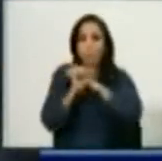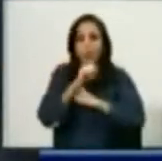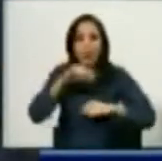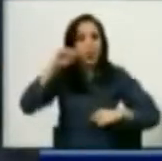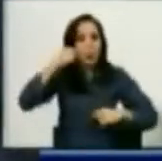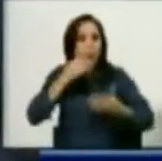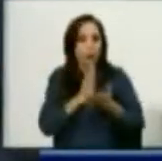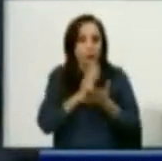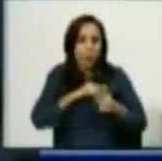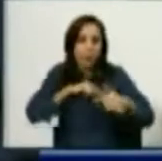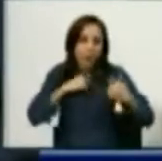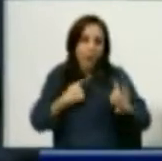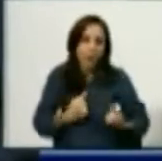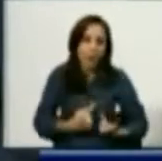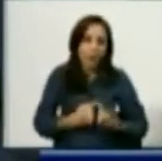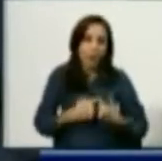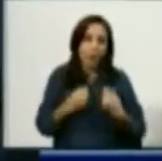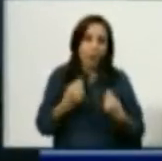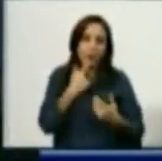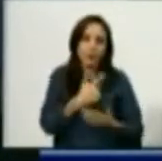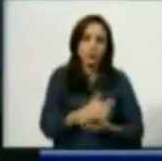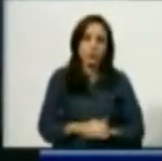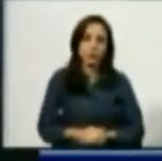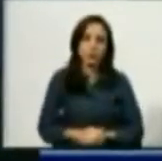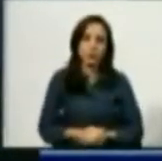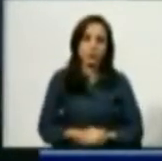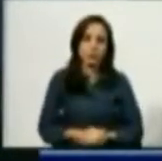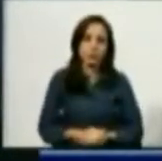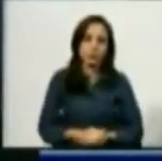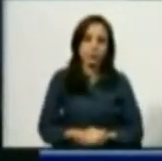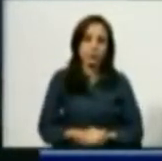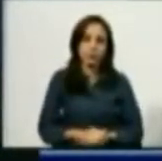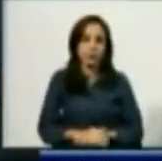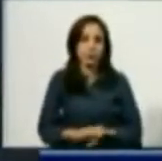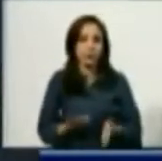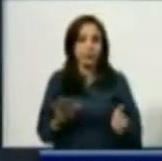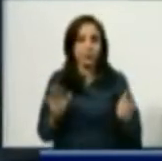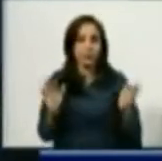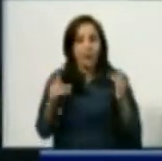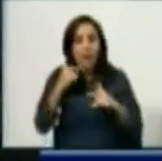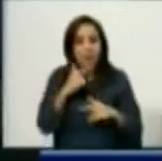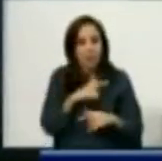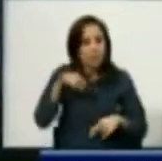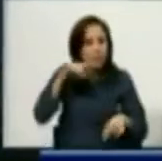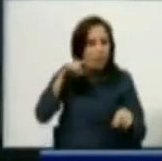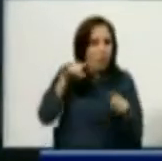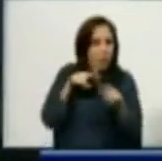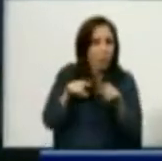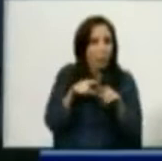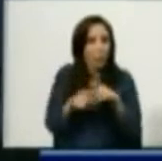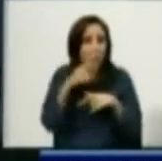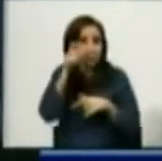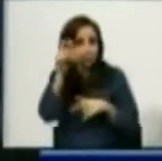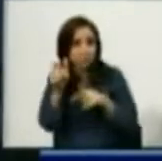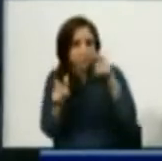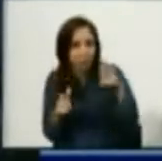en el alma al rumor de Clarín Guerrero